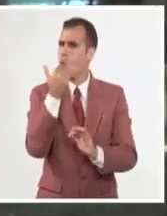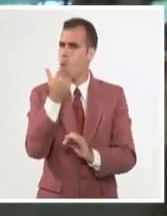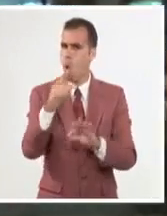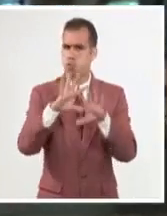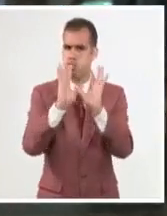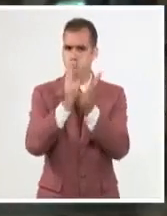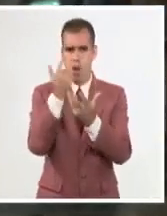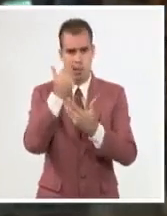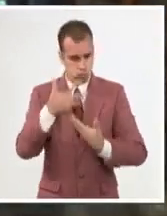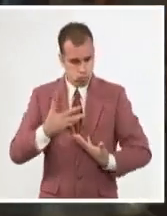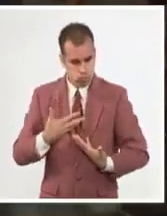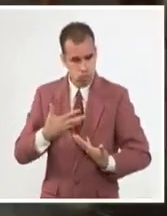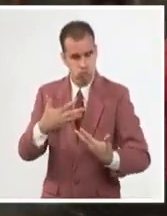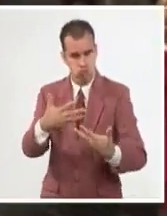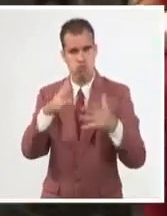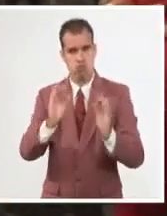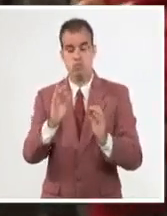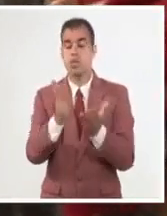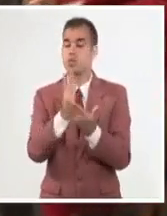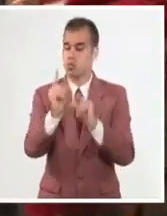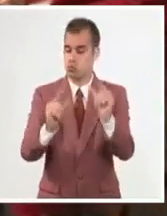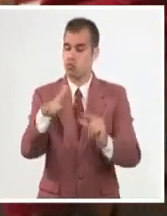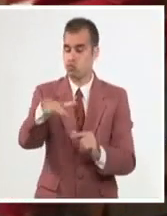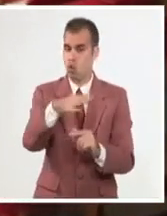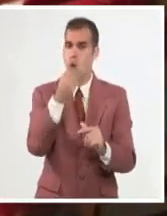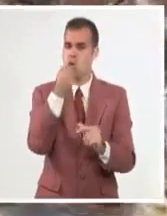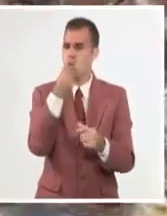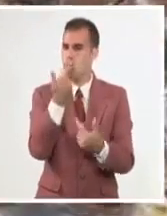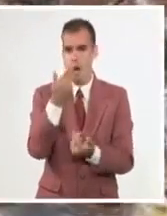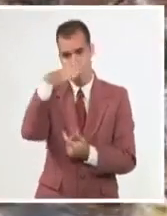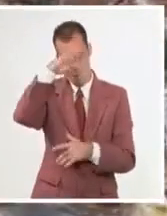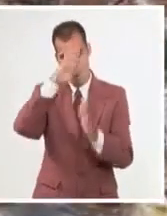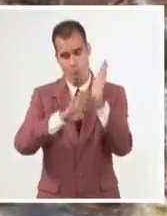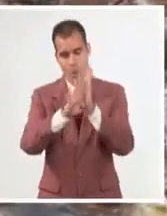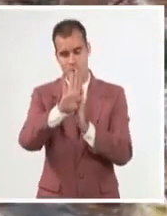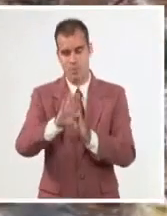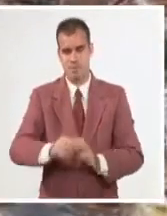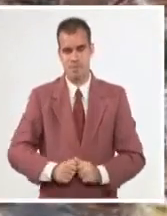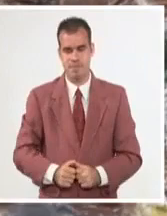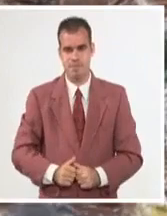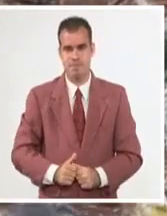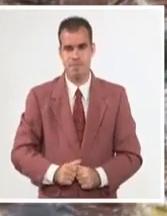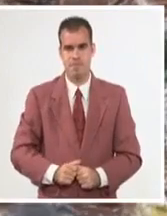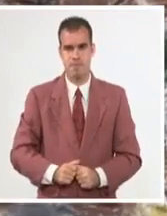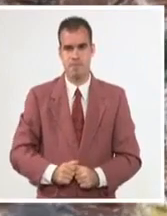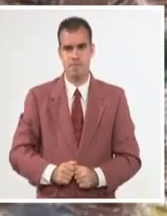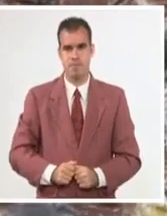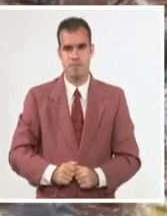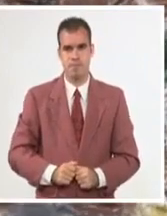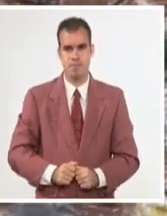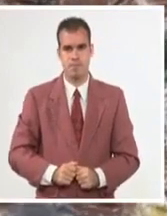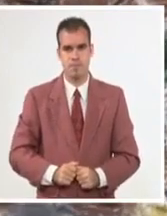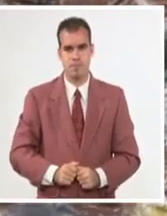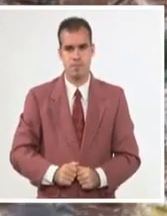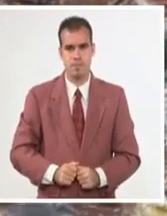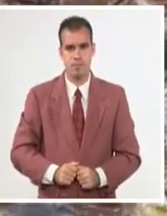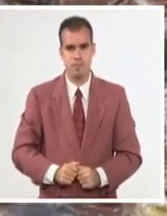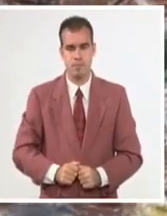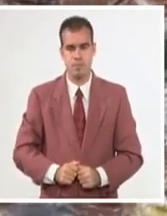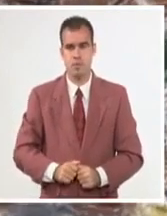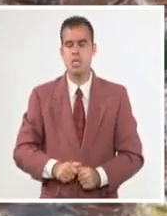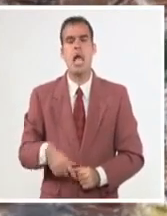y compromiso de los universitarios para transformar el país. Ustedes son una juventud con